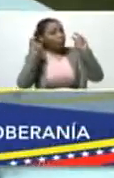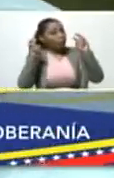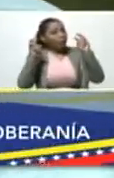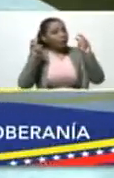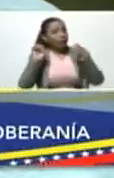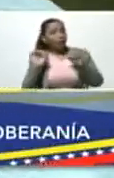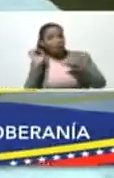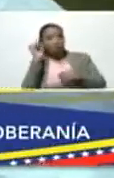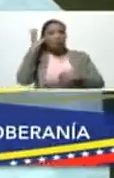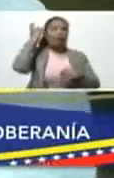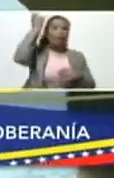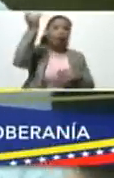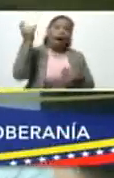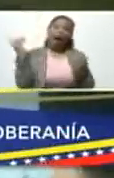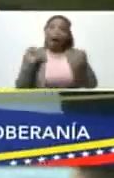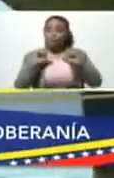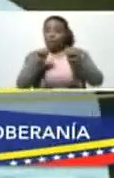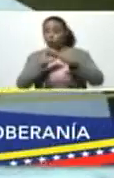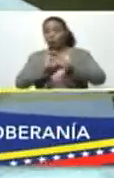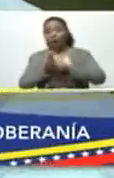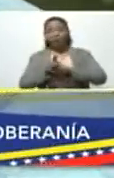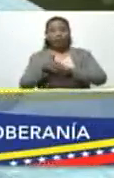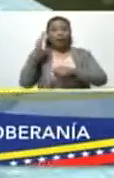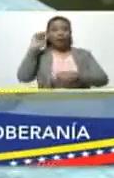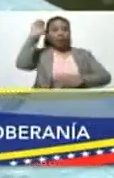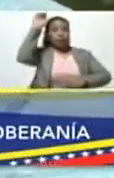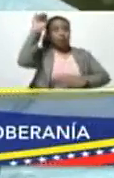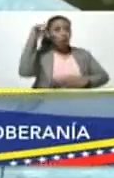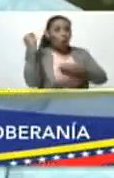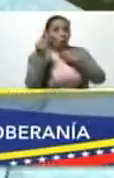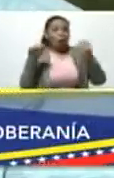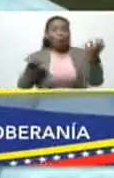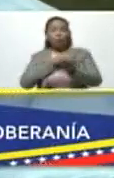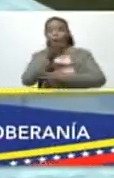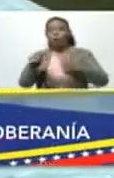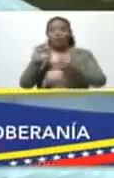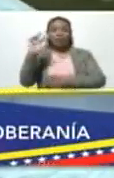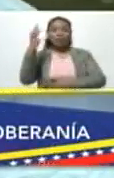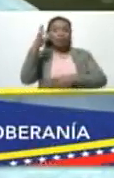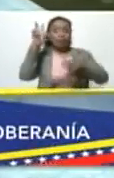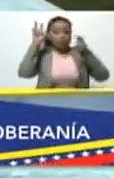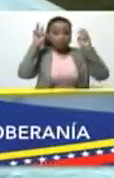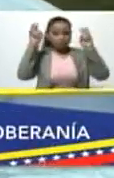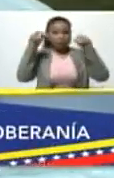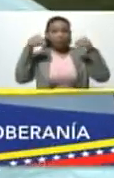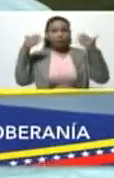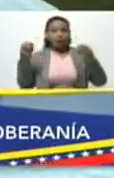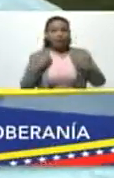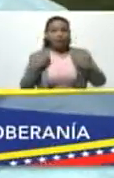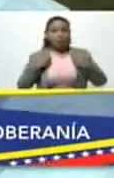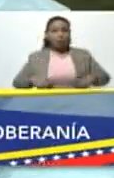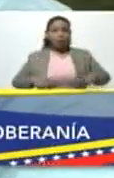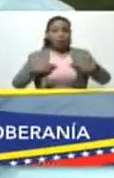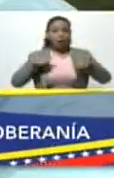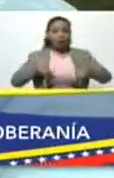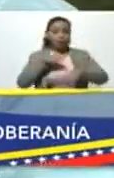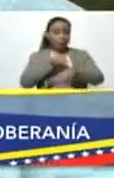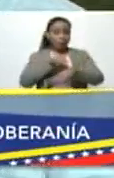aparición del COVID. Y las que vendrán como consecuencia de los conflictos, que es el tercer elemento que vive la humanidad en este